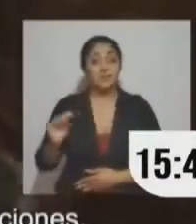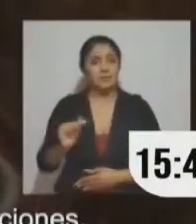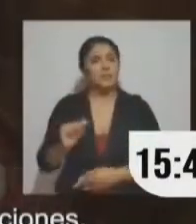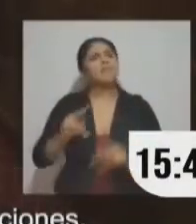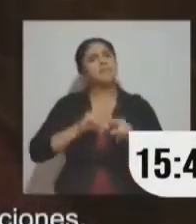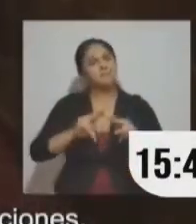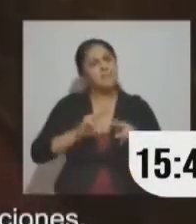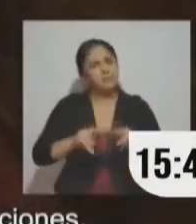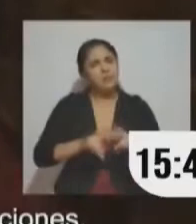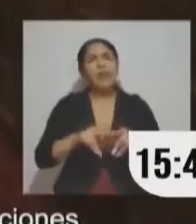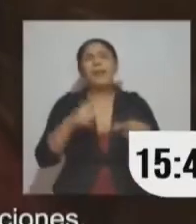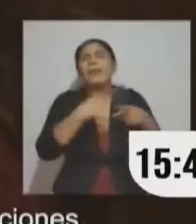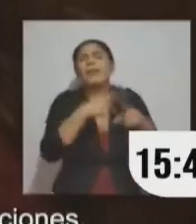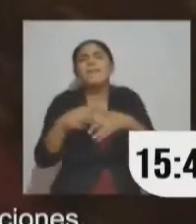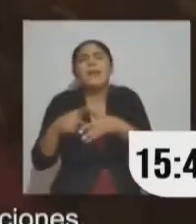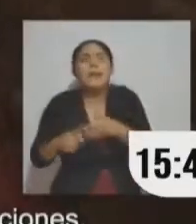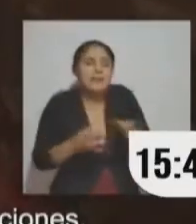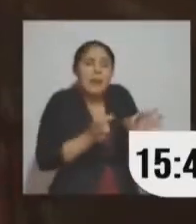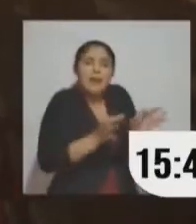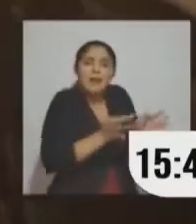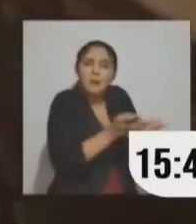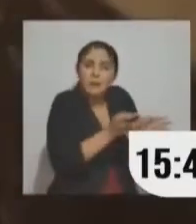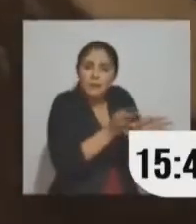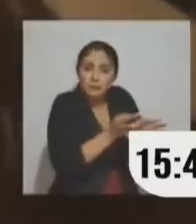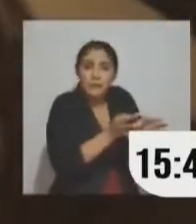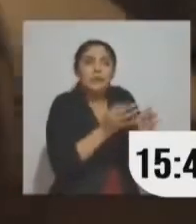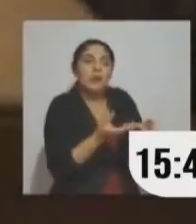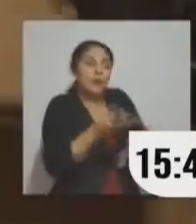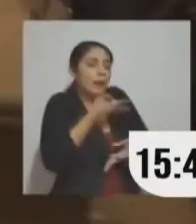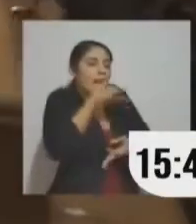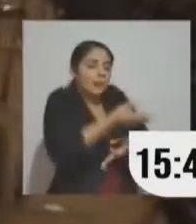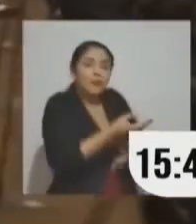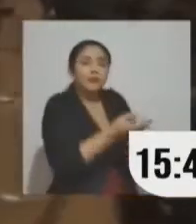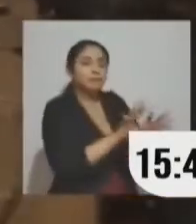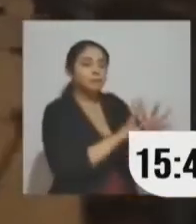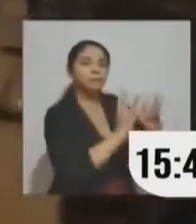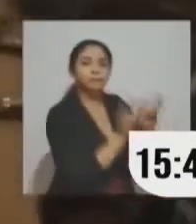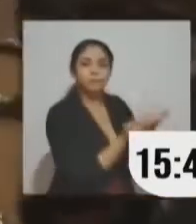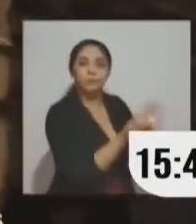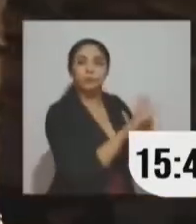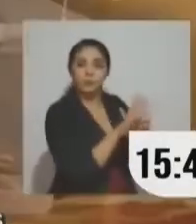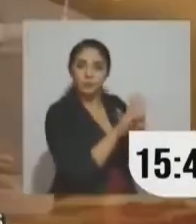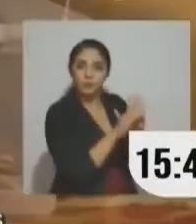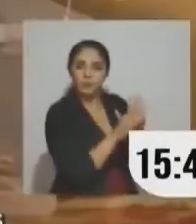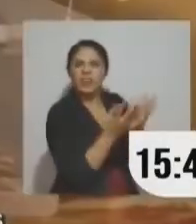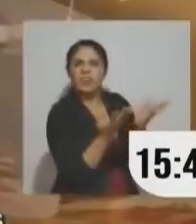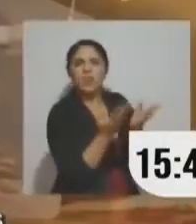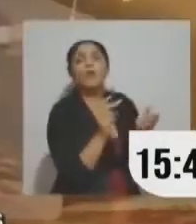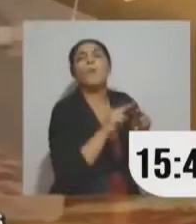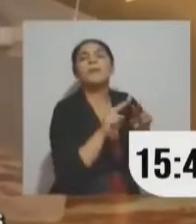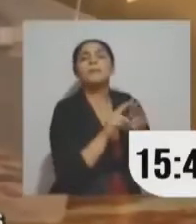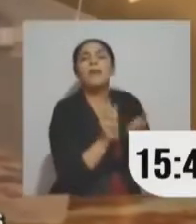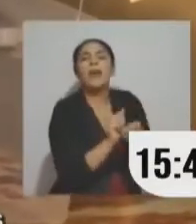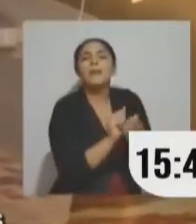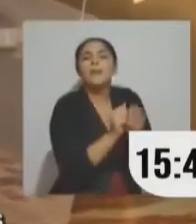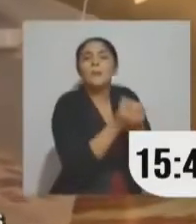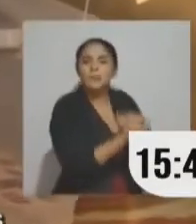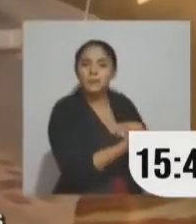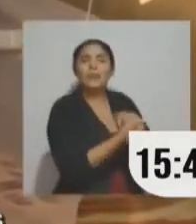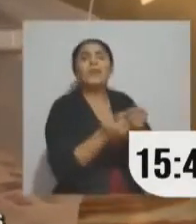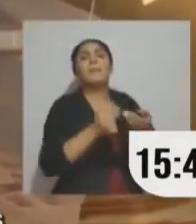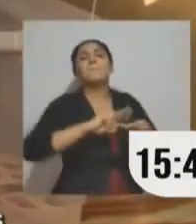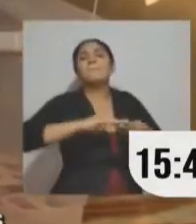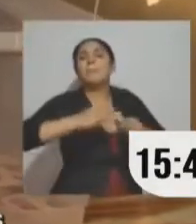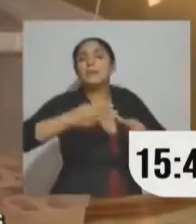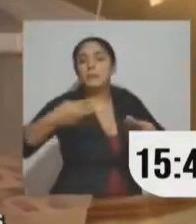planteen acá pueda ser efectivo, pueda ser vinculante, ¿no? Porque por ahora solo será un aporte que, por supuesto, la y los constituyentes